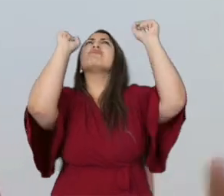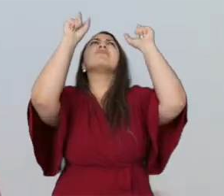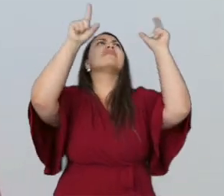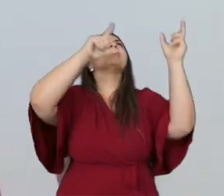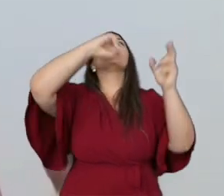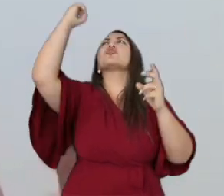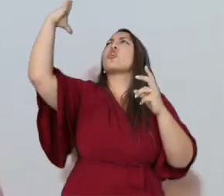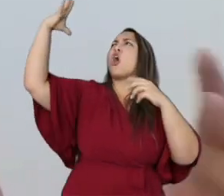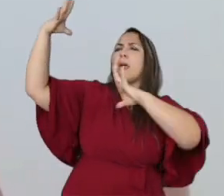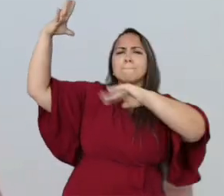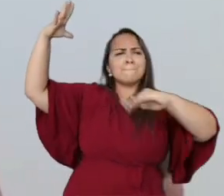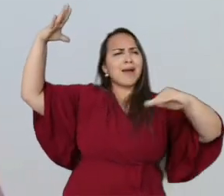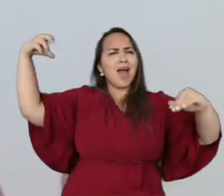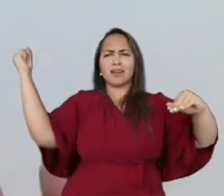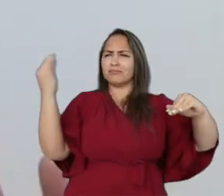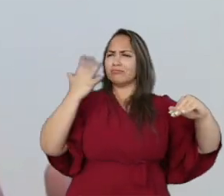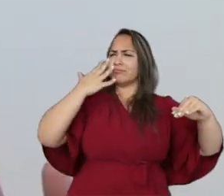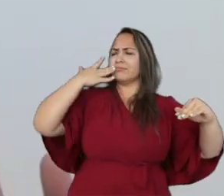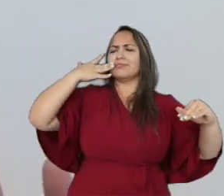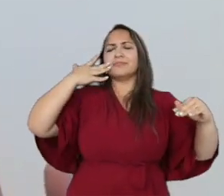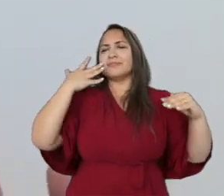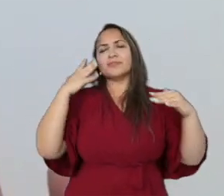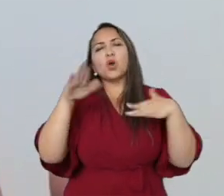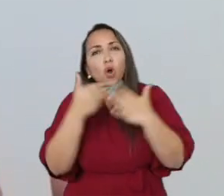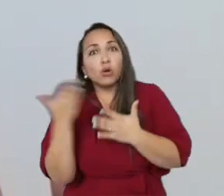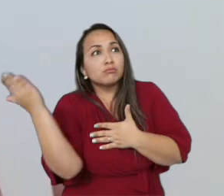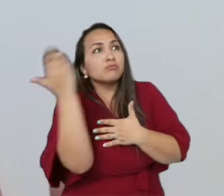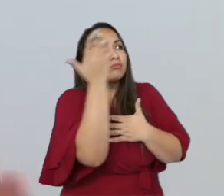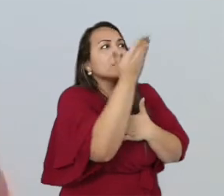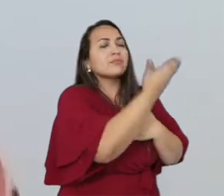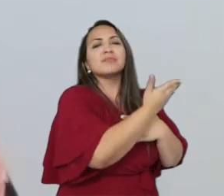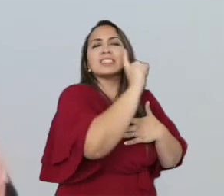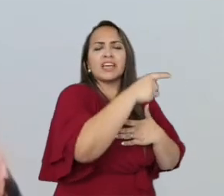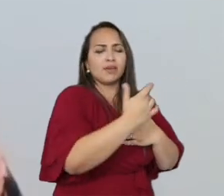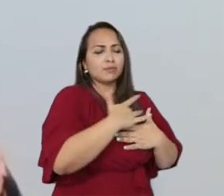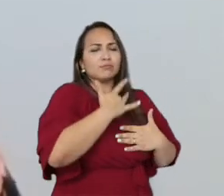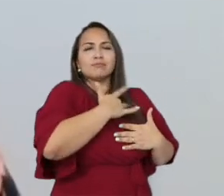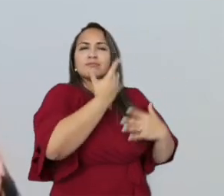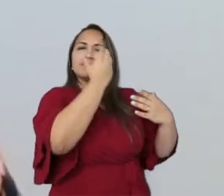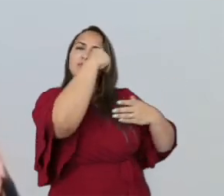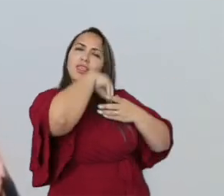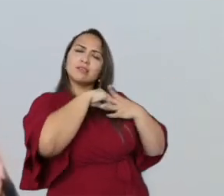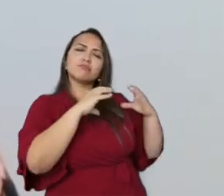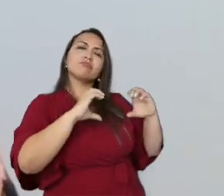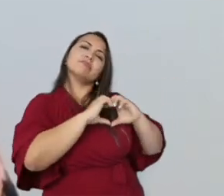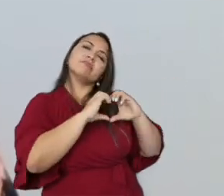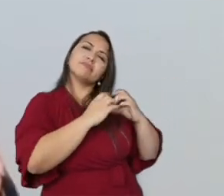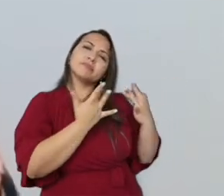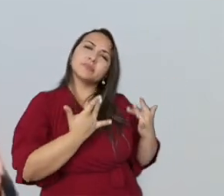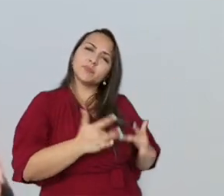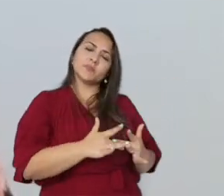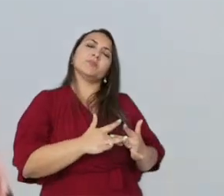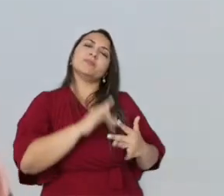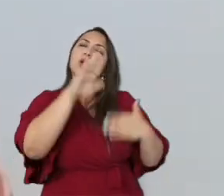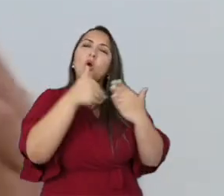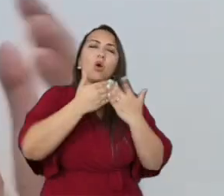estrellas, el sol, el mar, la brisa. O sea, todo eso lo debemos sentir en nuestro corazón.